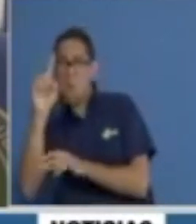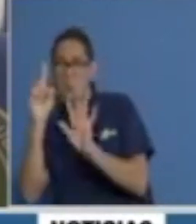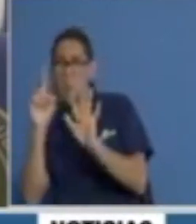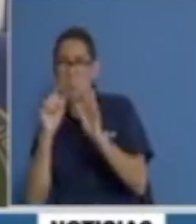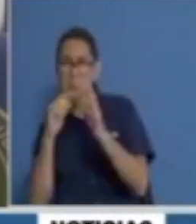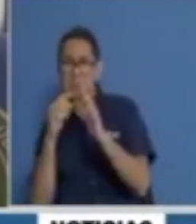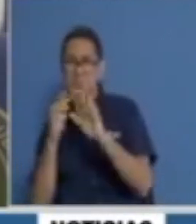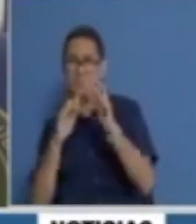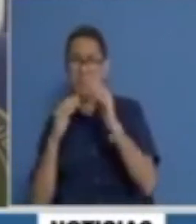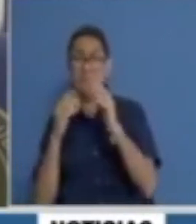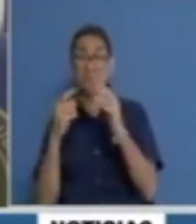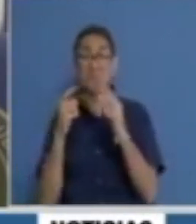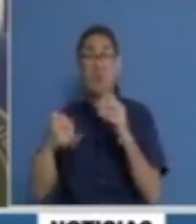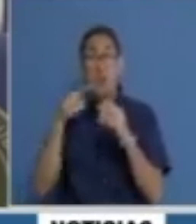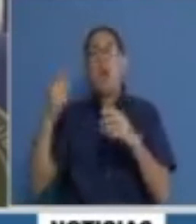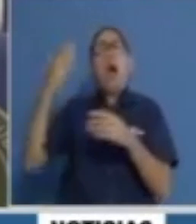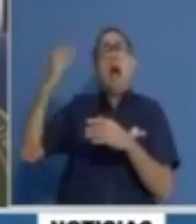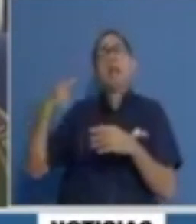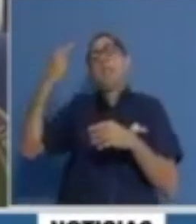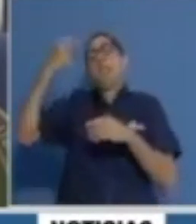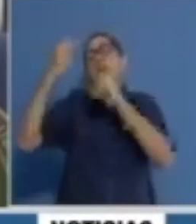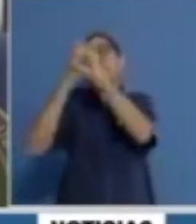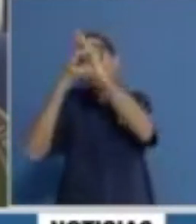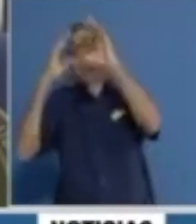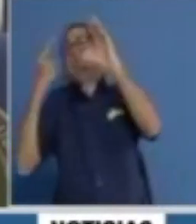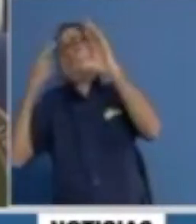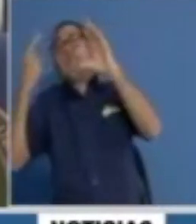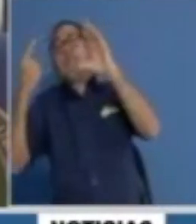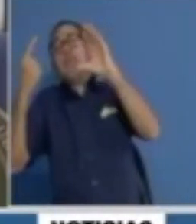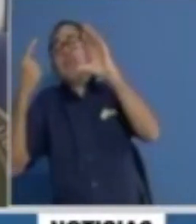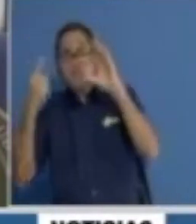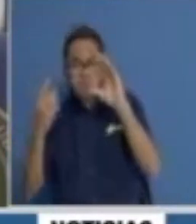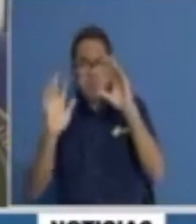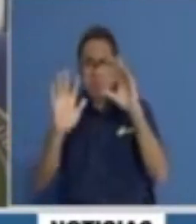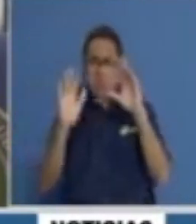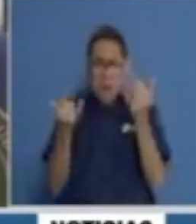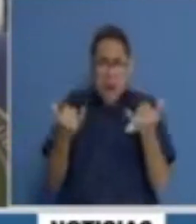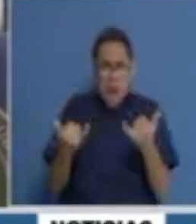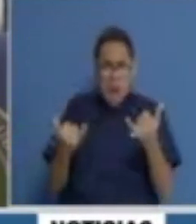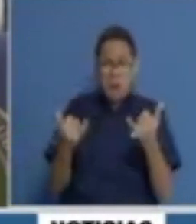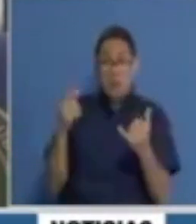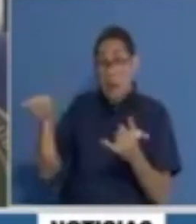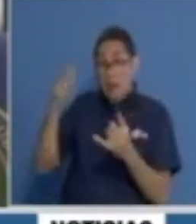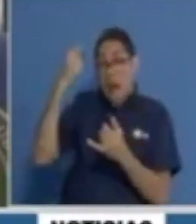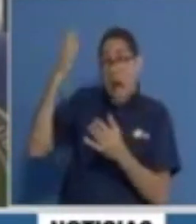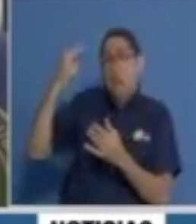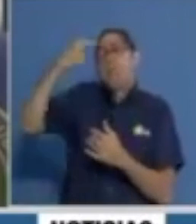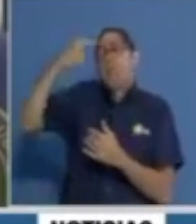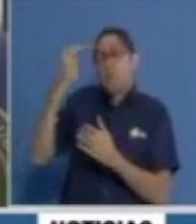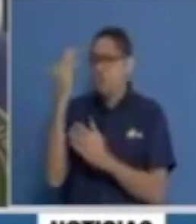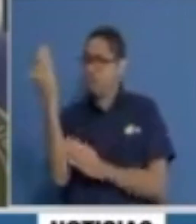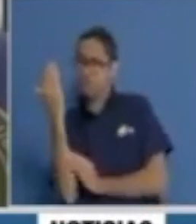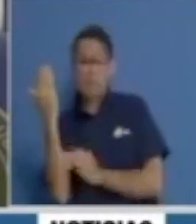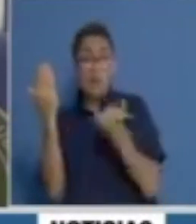lo comparamos contra el escenario actual, donde están las cifras que se presentaron para el 2 de mayo, donde tuvimos un número acumulado de casos